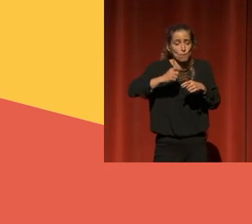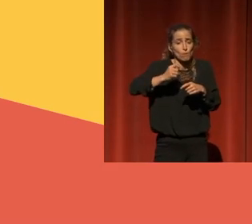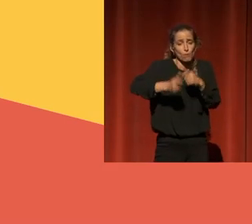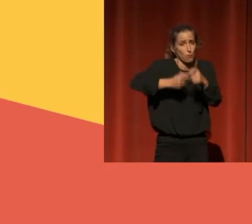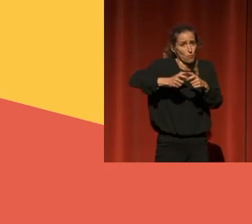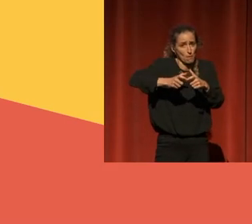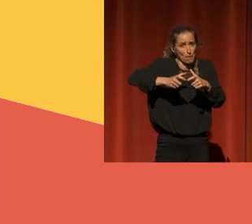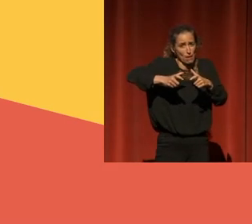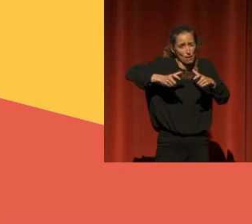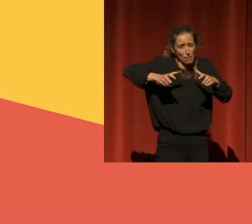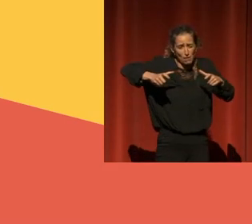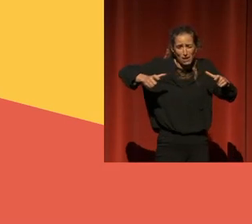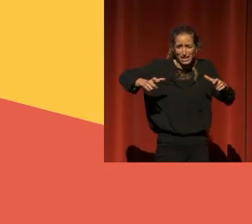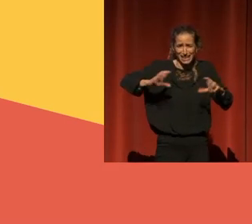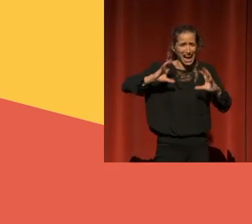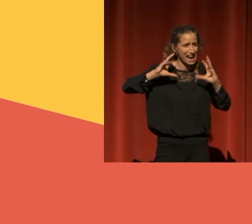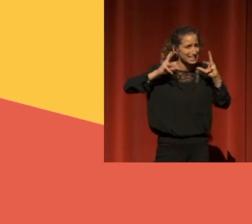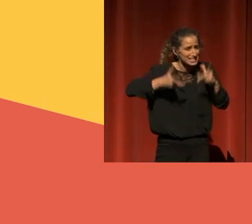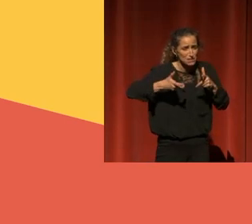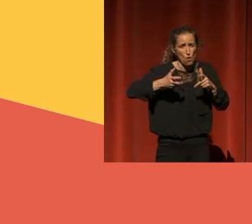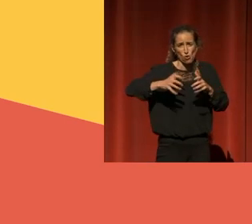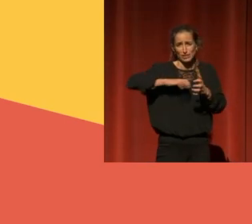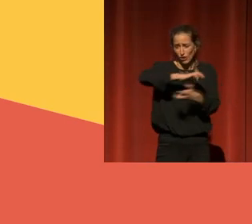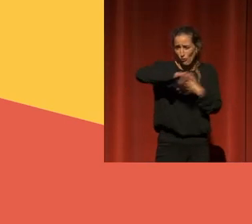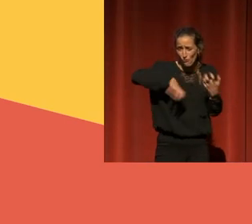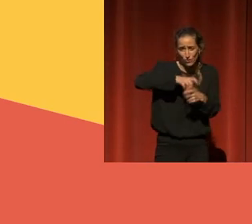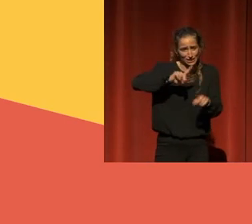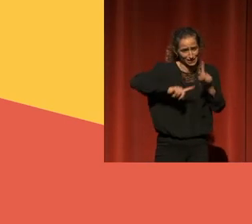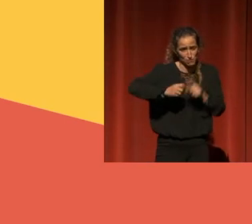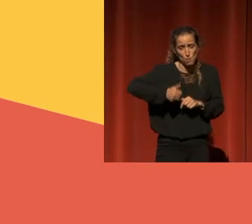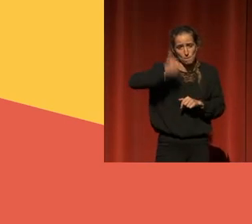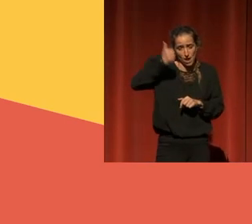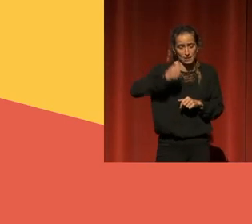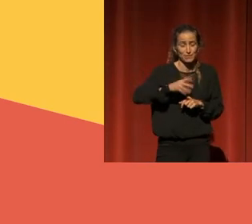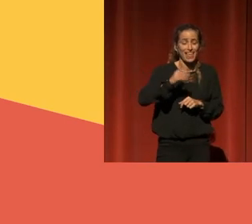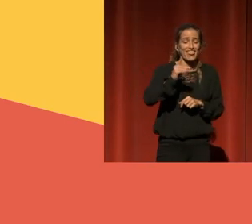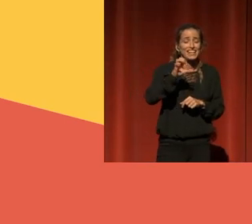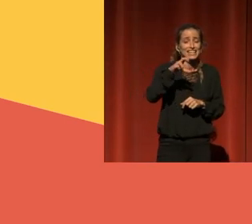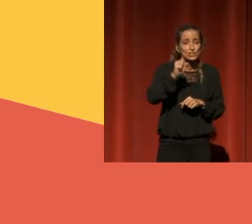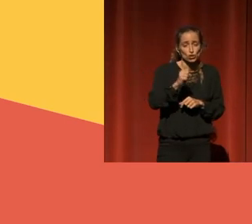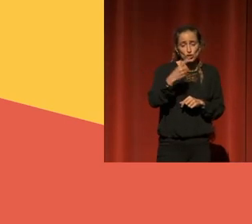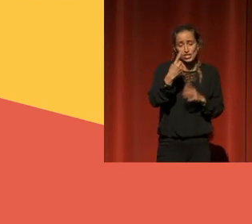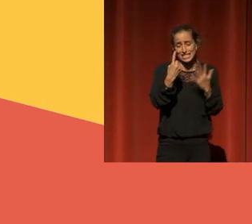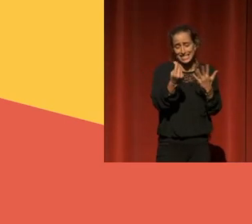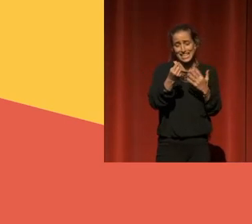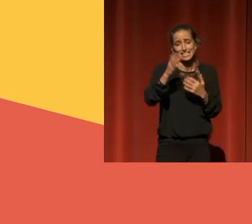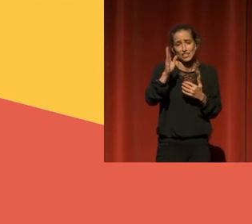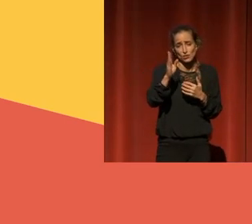conflictivo según el real decreto ley 9/2018 del 3 de agosto